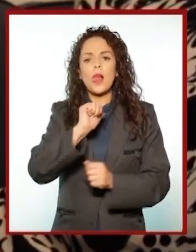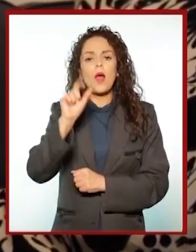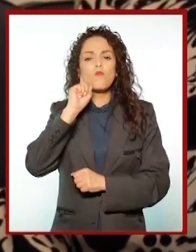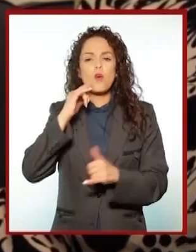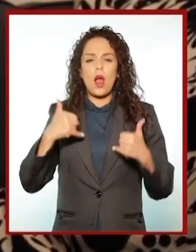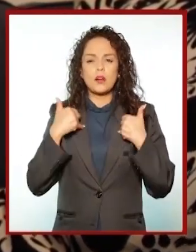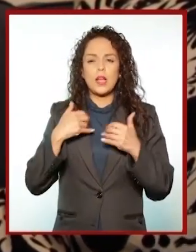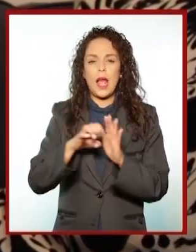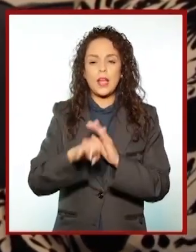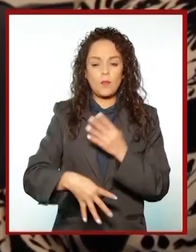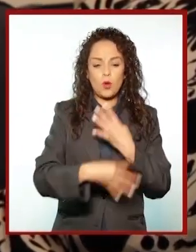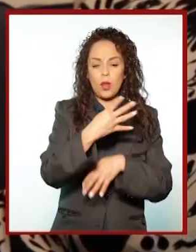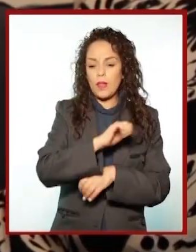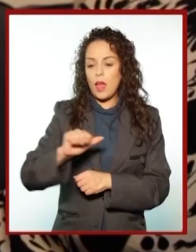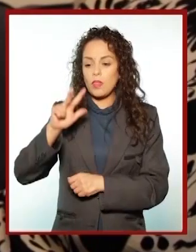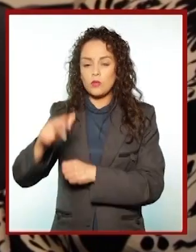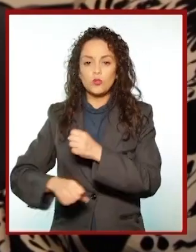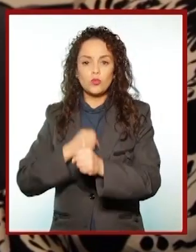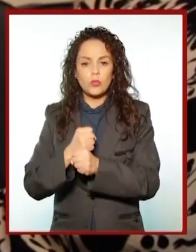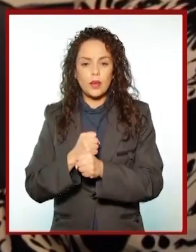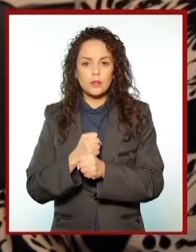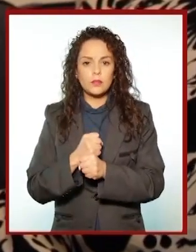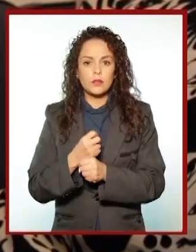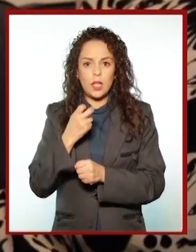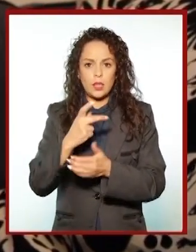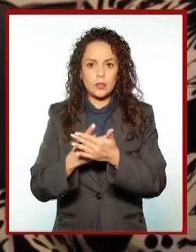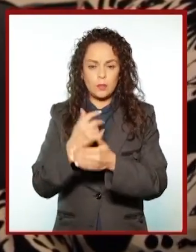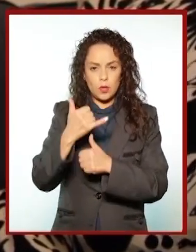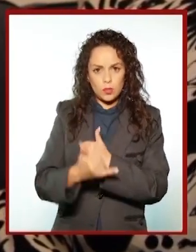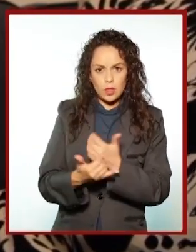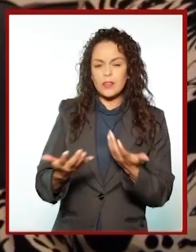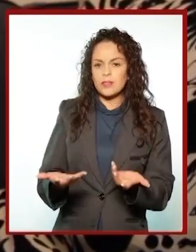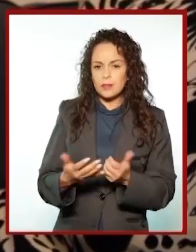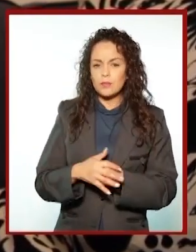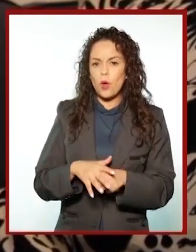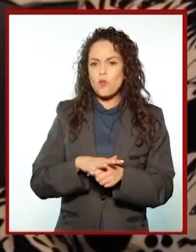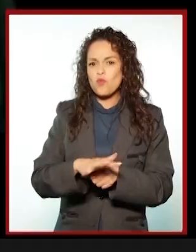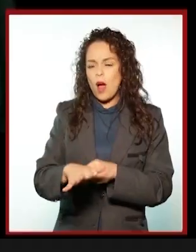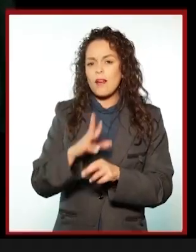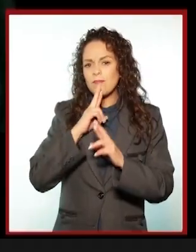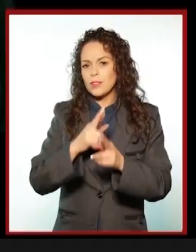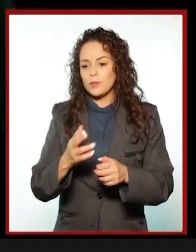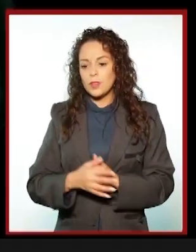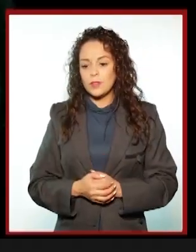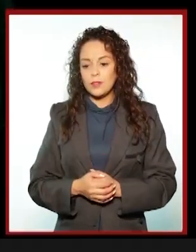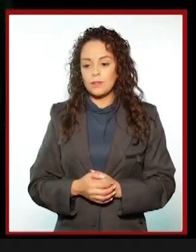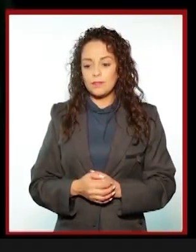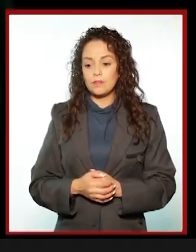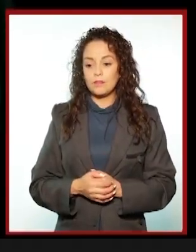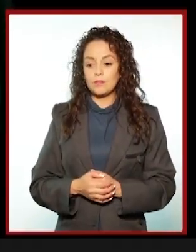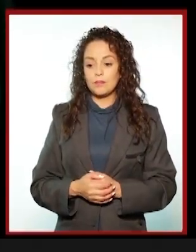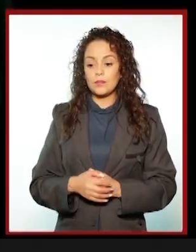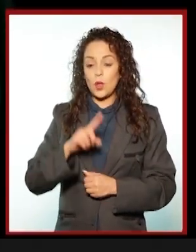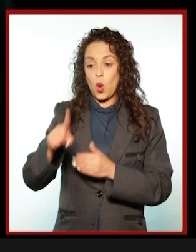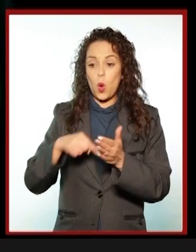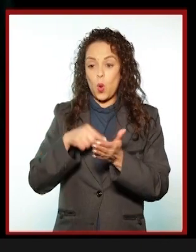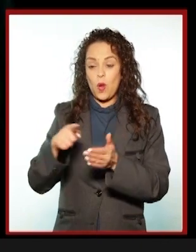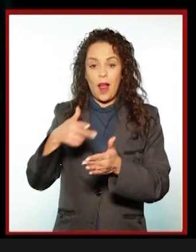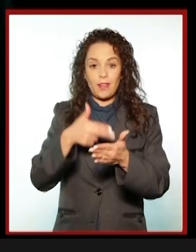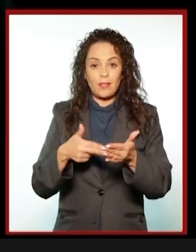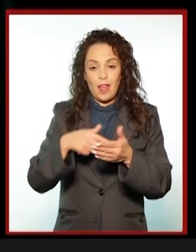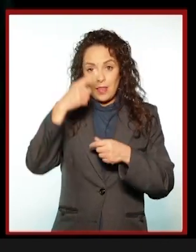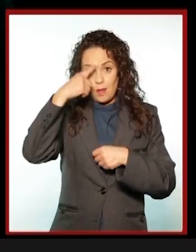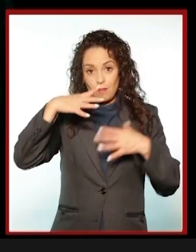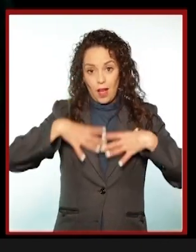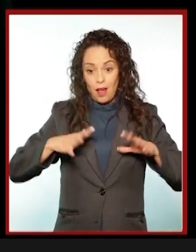jóvenes, digamos, entre 14 y 18 años en el proyecto o frente al proyecto? Los laboratorios no tienen como un límite